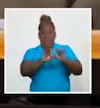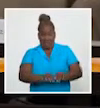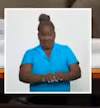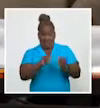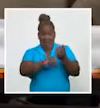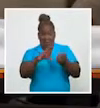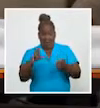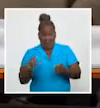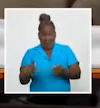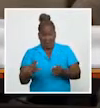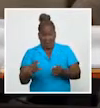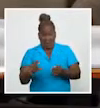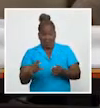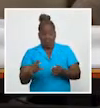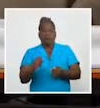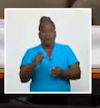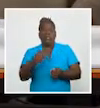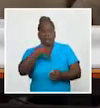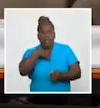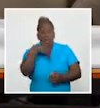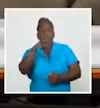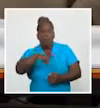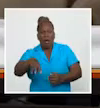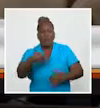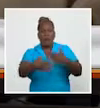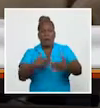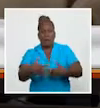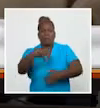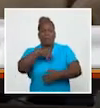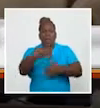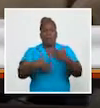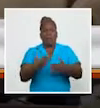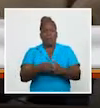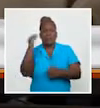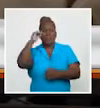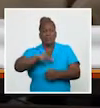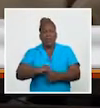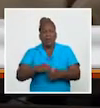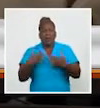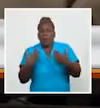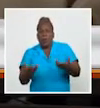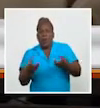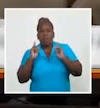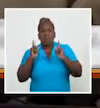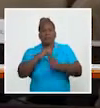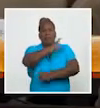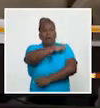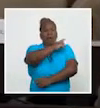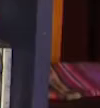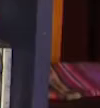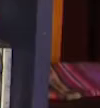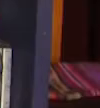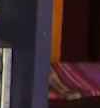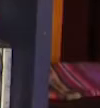muy de compañero a compañero, y nos ha ayudado muchísimo en los avances que Resumen Latinoamericano ha hecho en